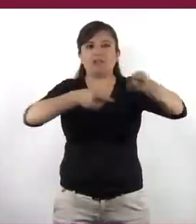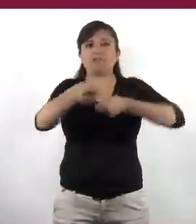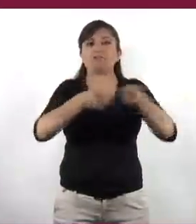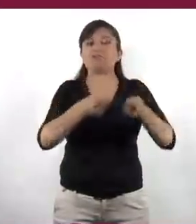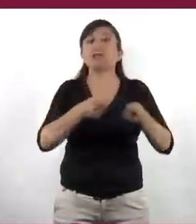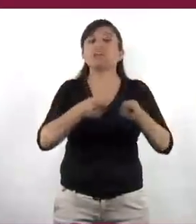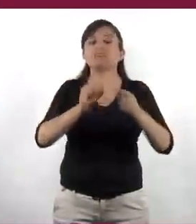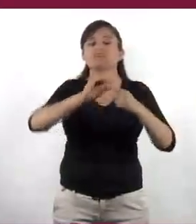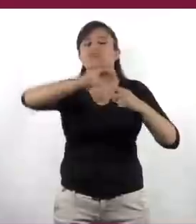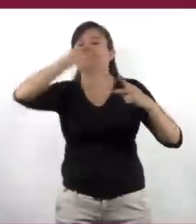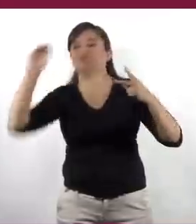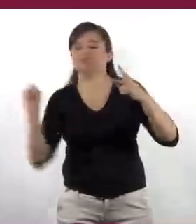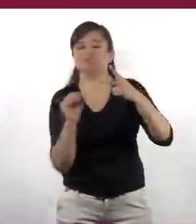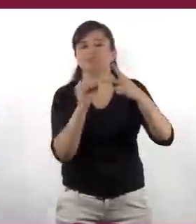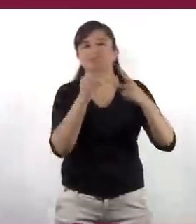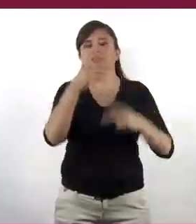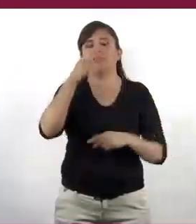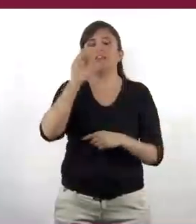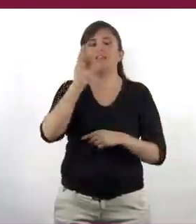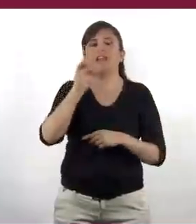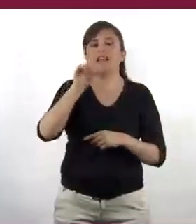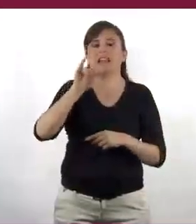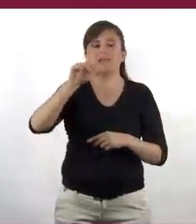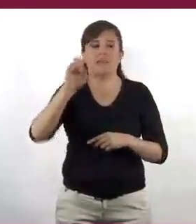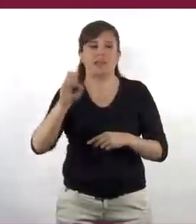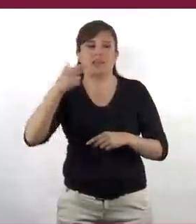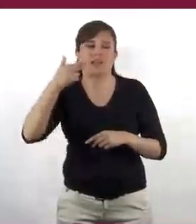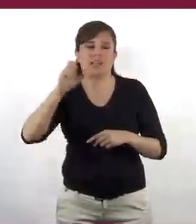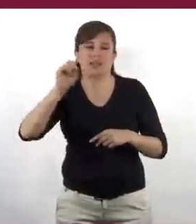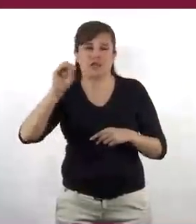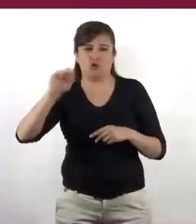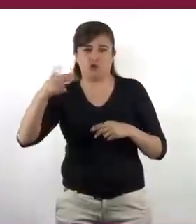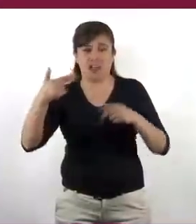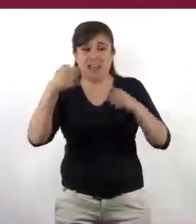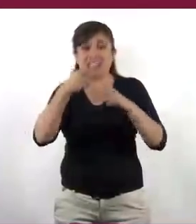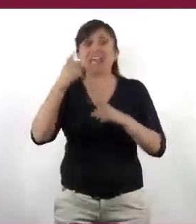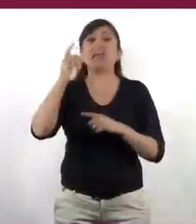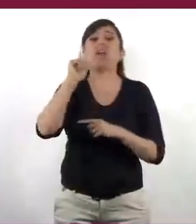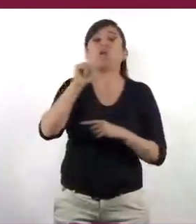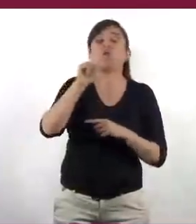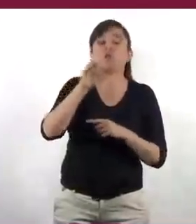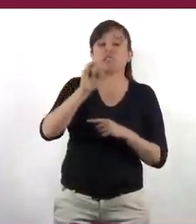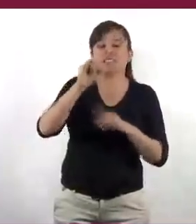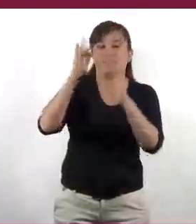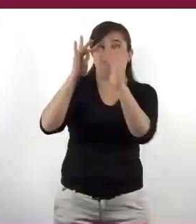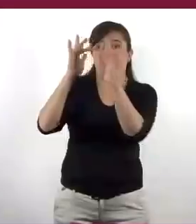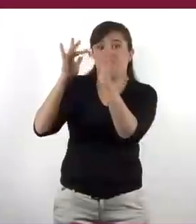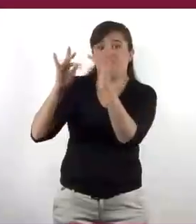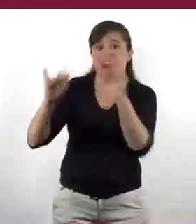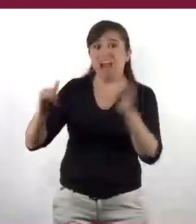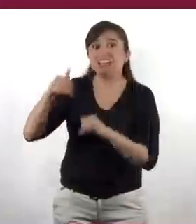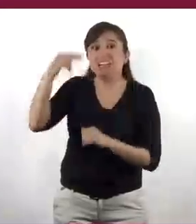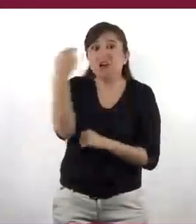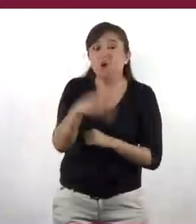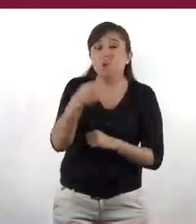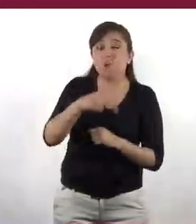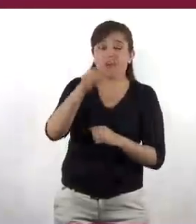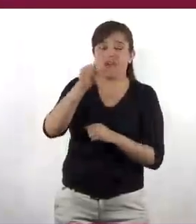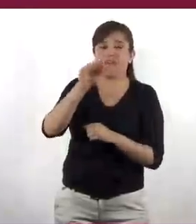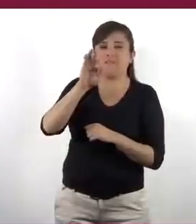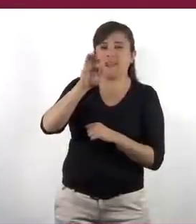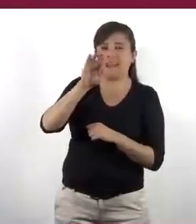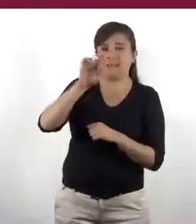ocuparlo Felipe de Anjou, nieto del rey Luis XIV de Francia, quien con el nombre de Felipe